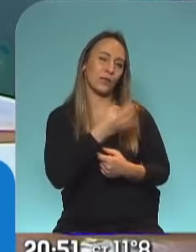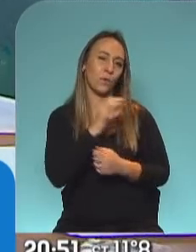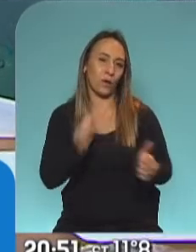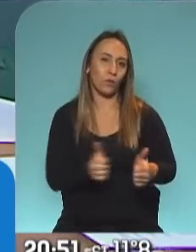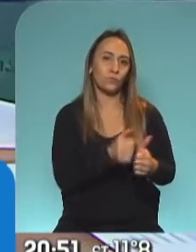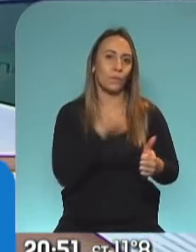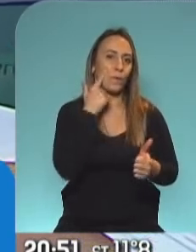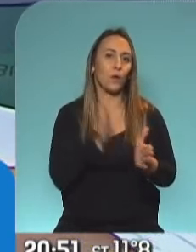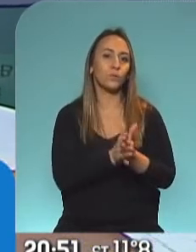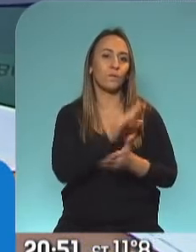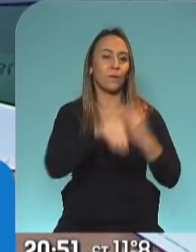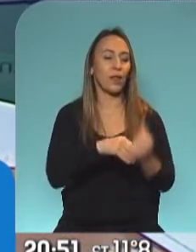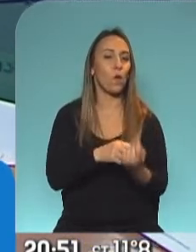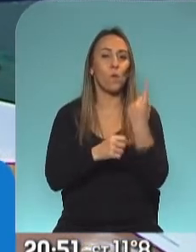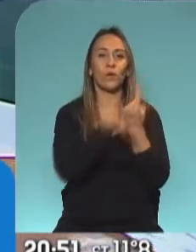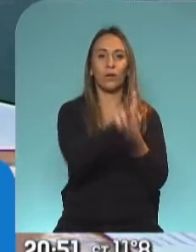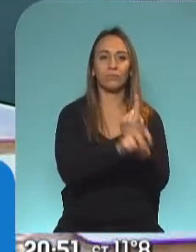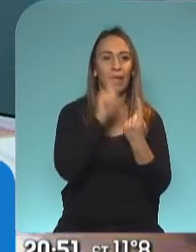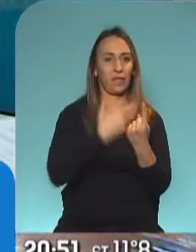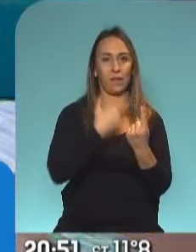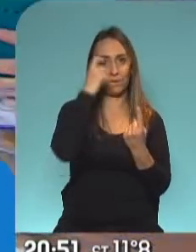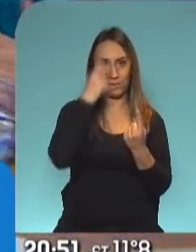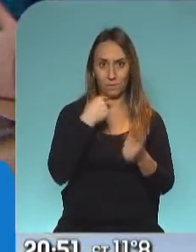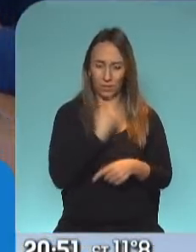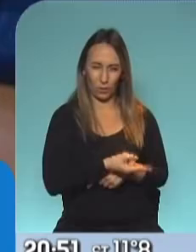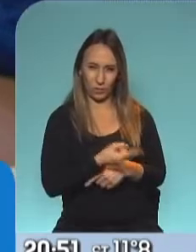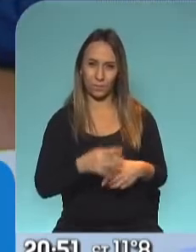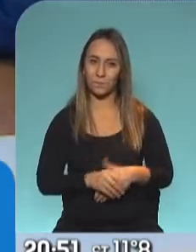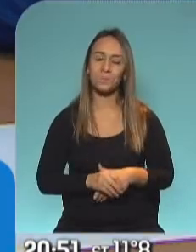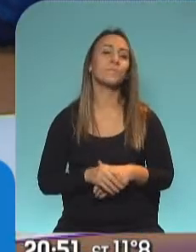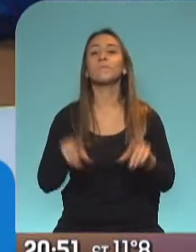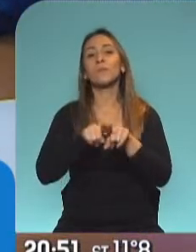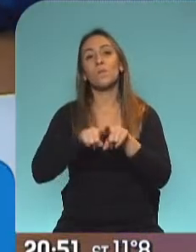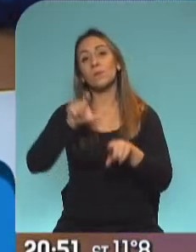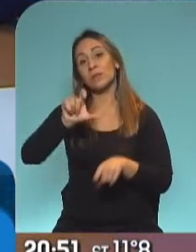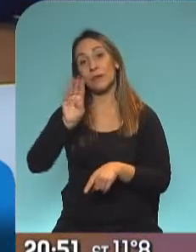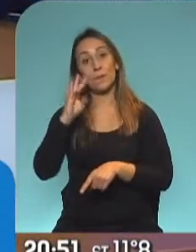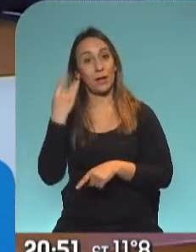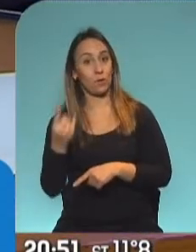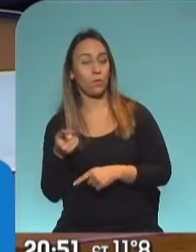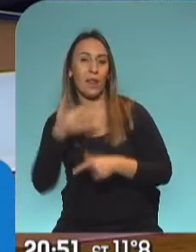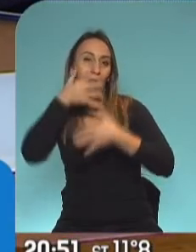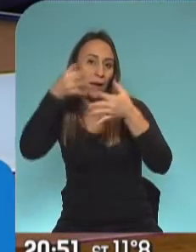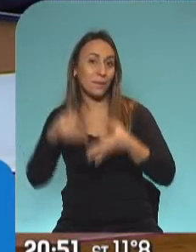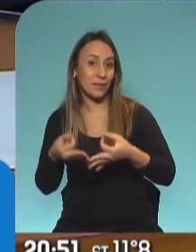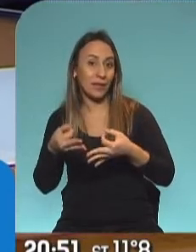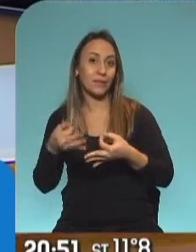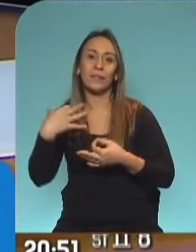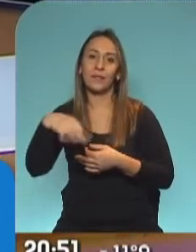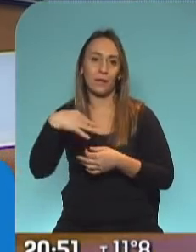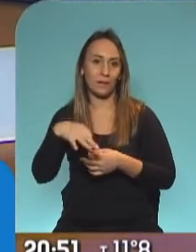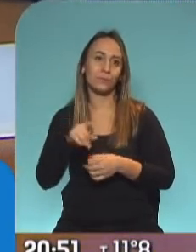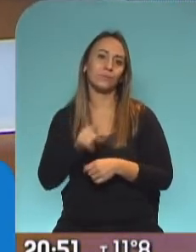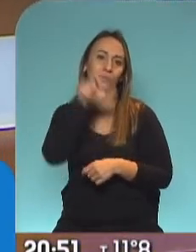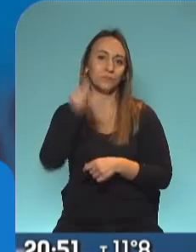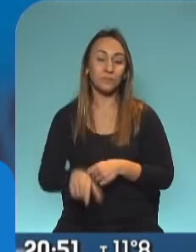ya recibe este ingreso familiar. Lo mismo corre para CBU. Sí, para sacar la CBU, la verdad es que hay que meterse, una